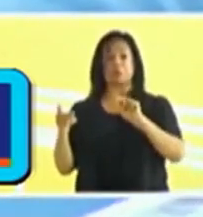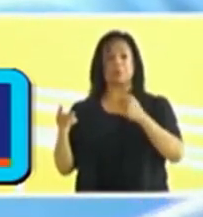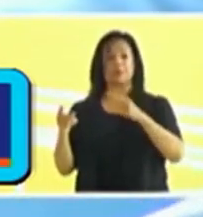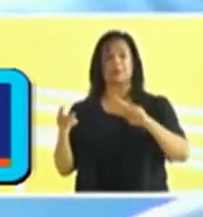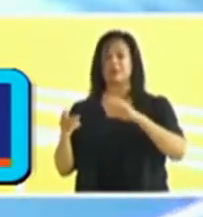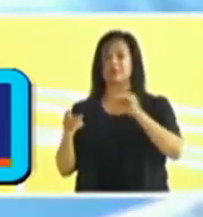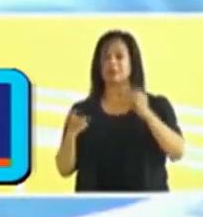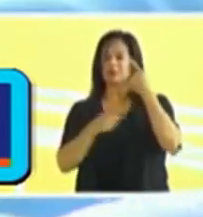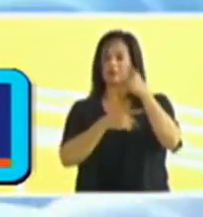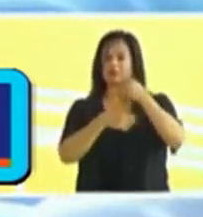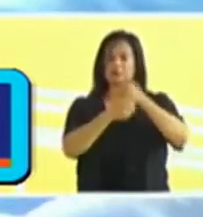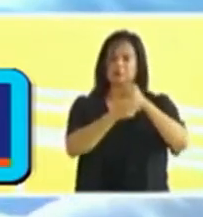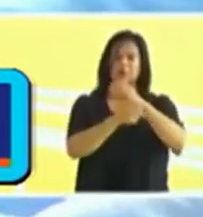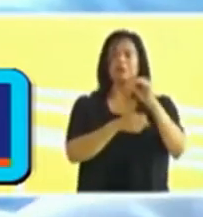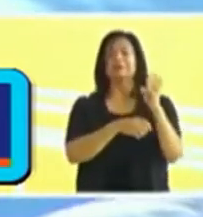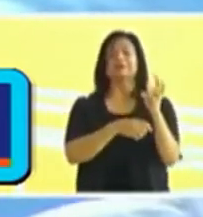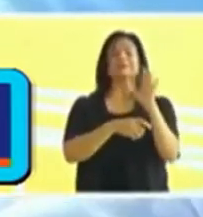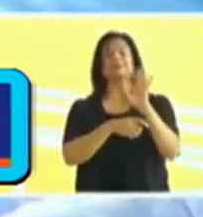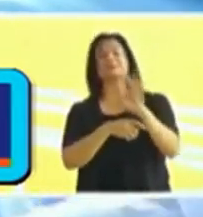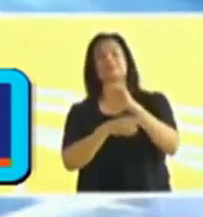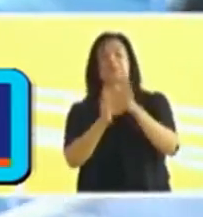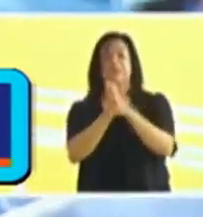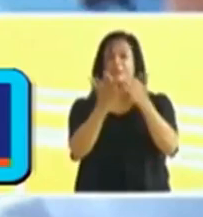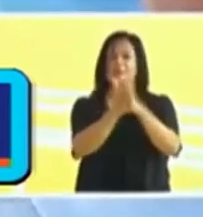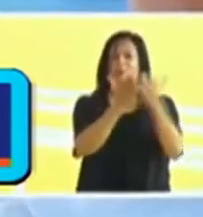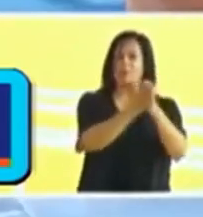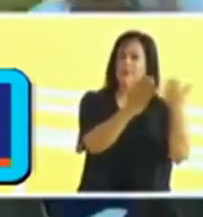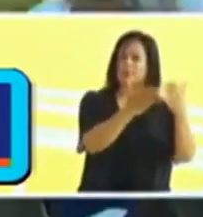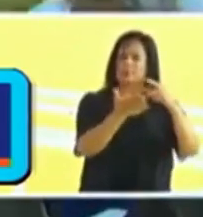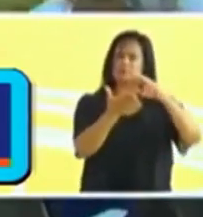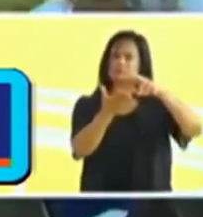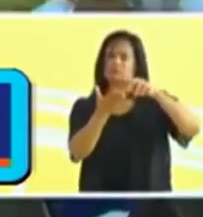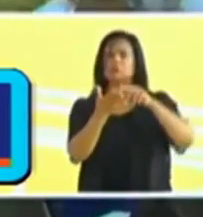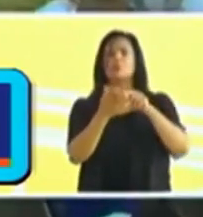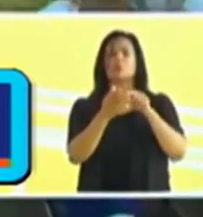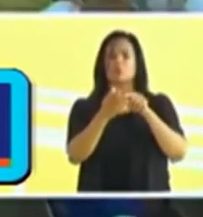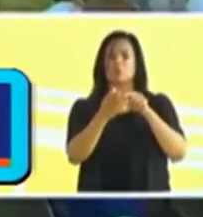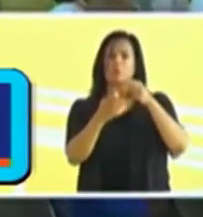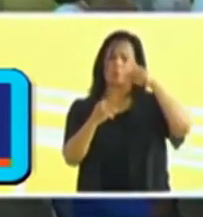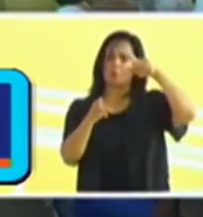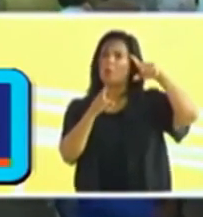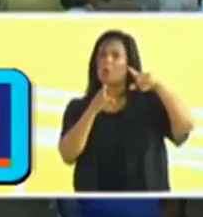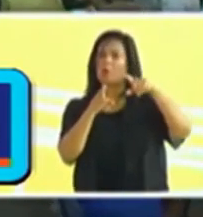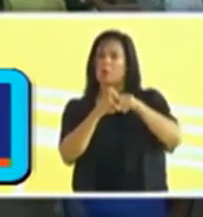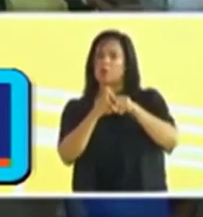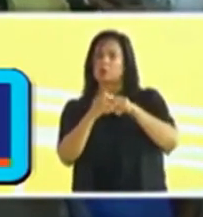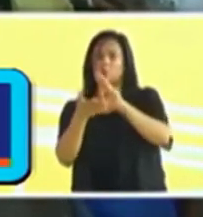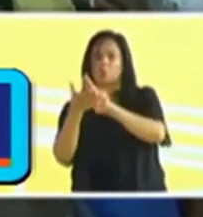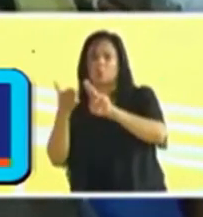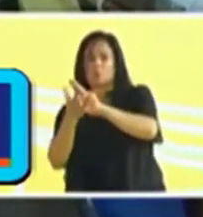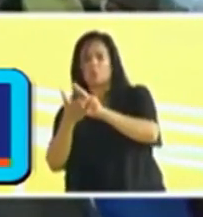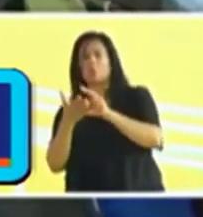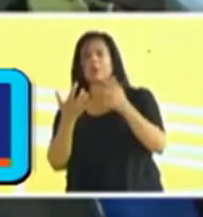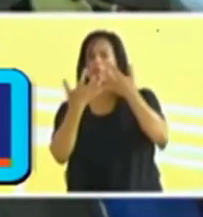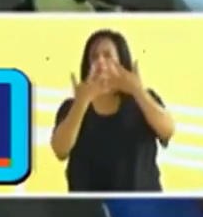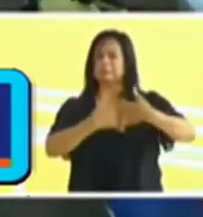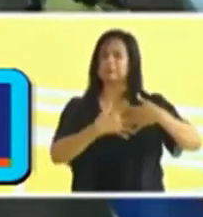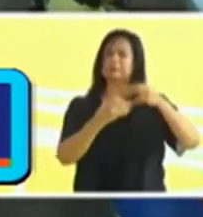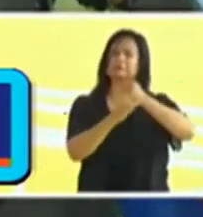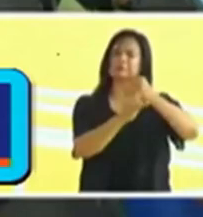han elaborado 79 libros de texto en convenio con universidades, academias e